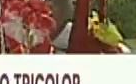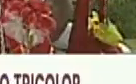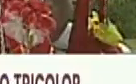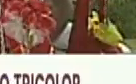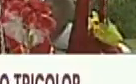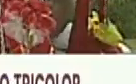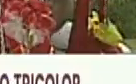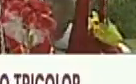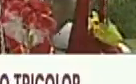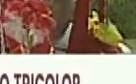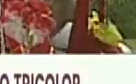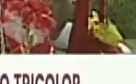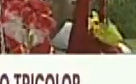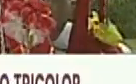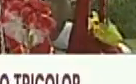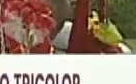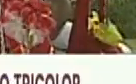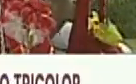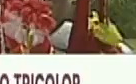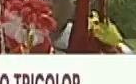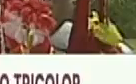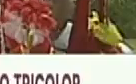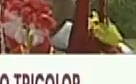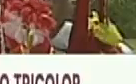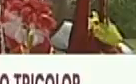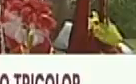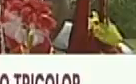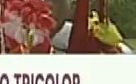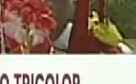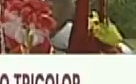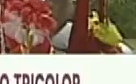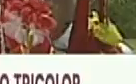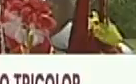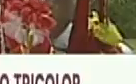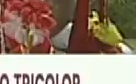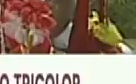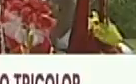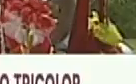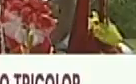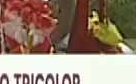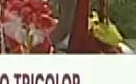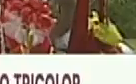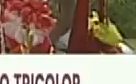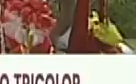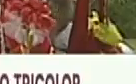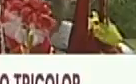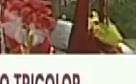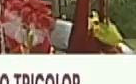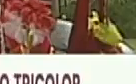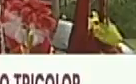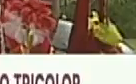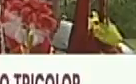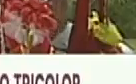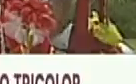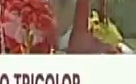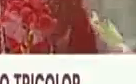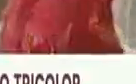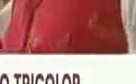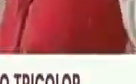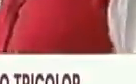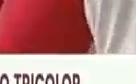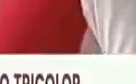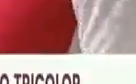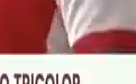para mejorar la atención social. También se propone en el ámbito formativo la certificación de saberes